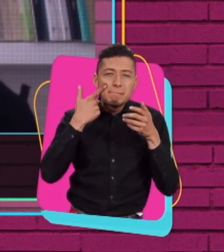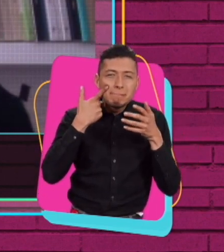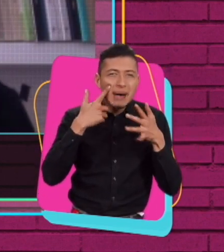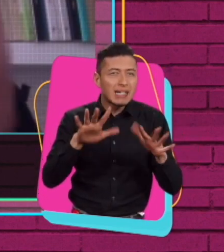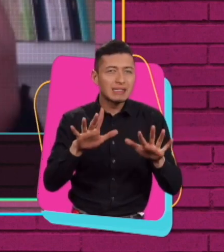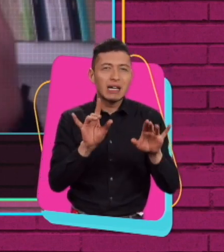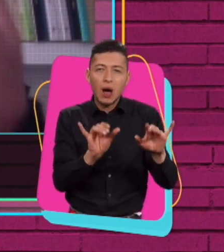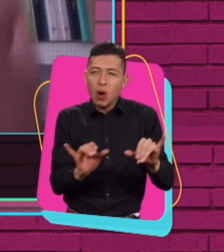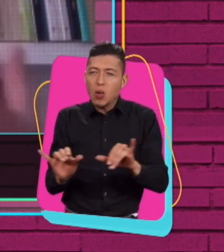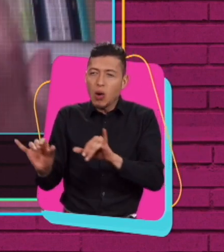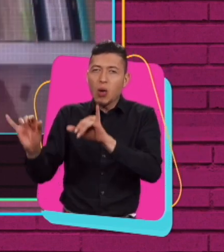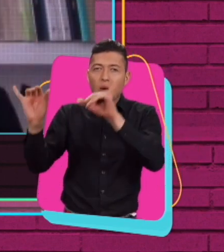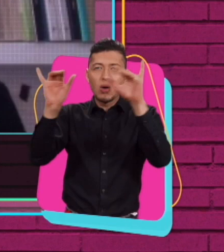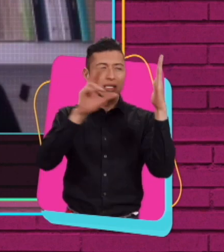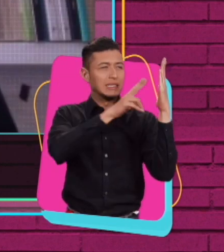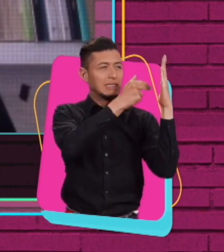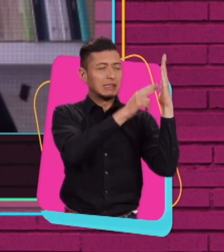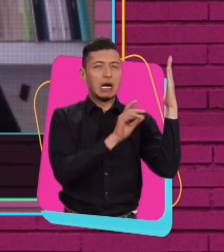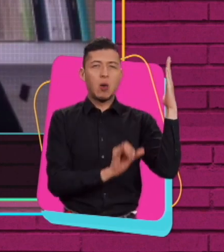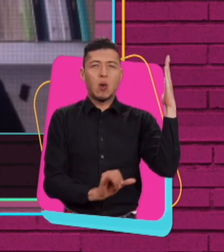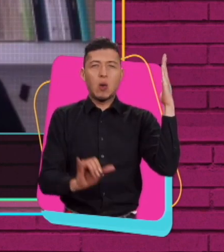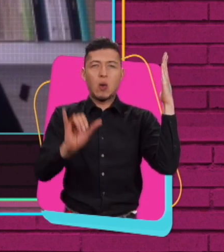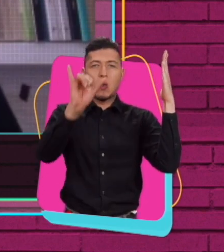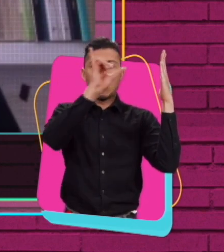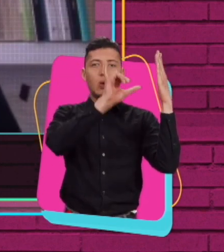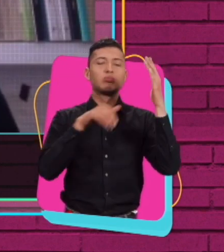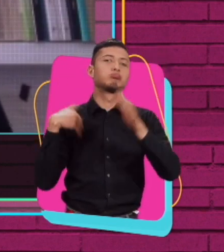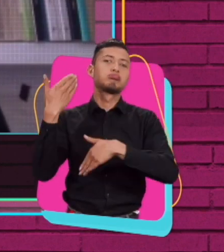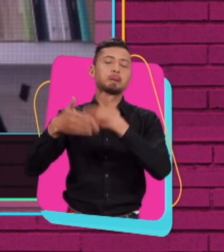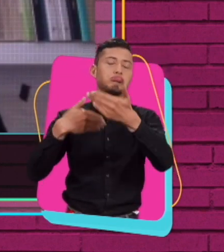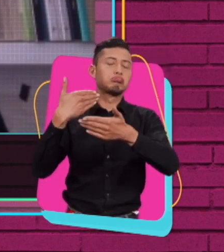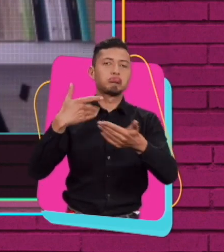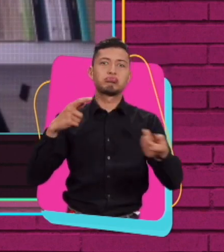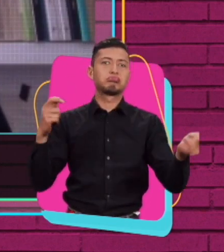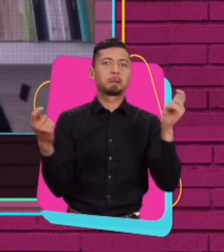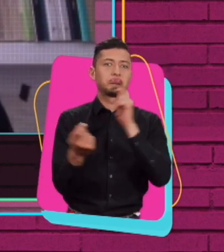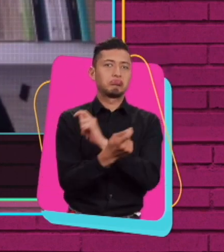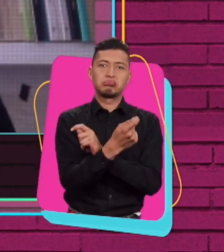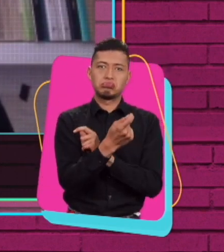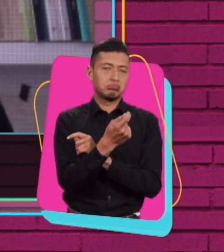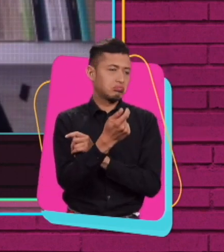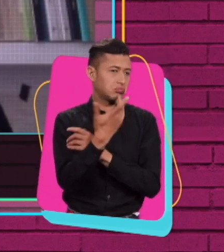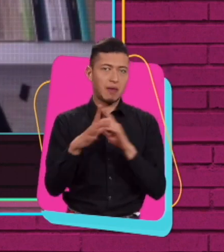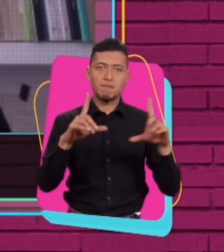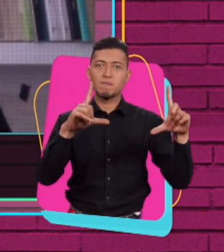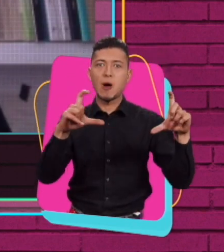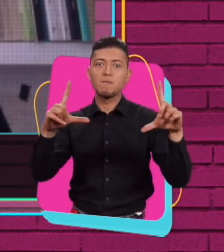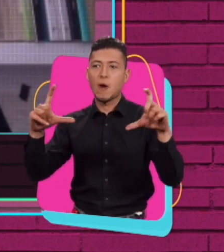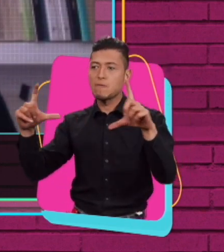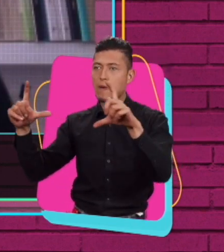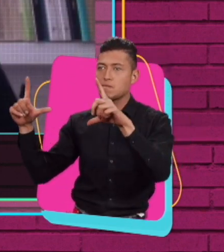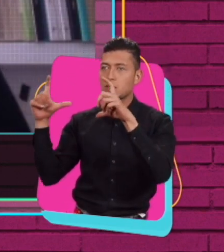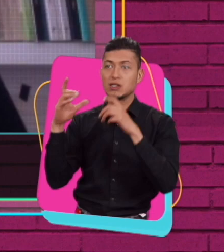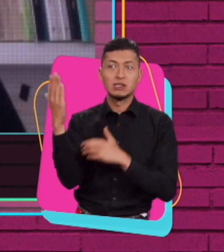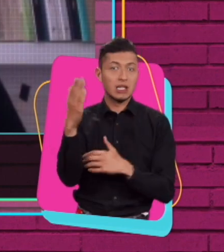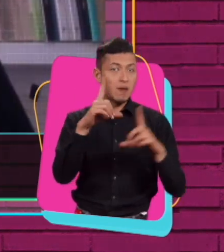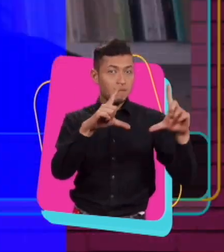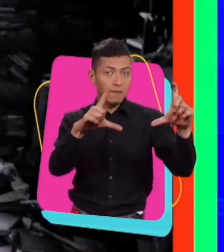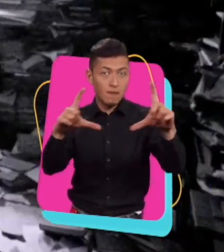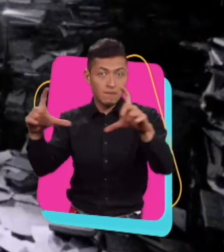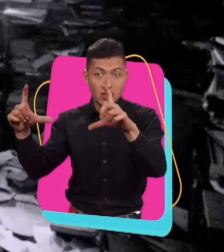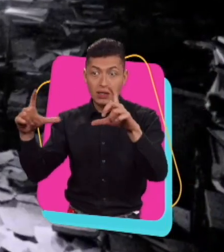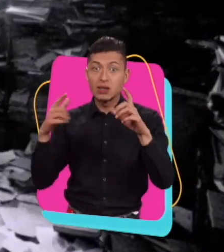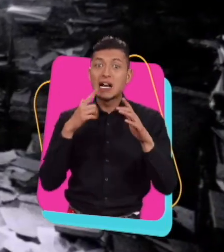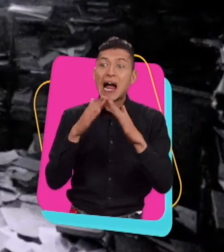en donde todo se parecía, muere con la llegada de la fotografía y con la llegada del